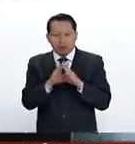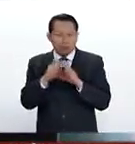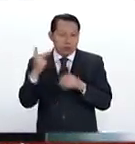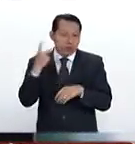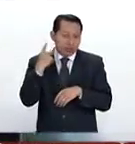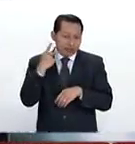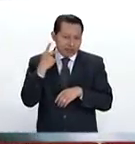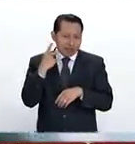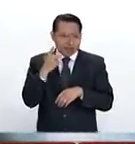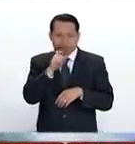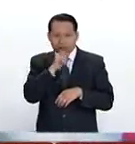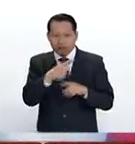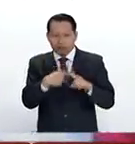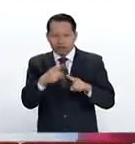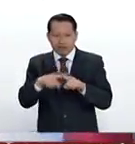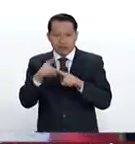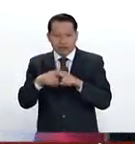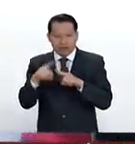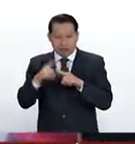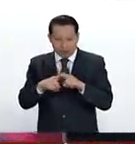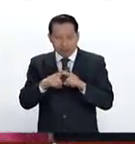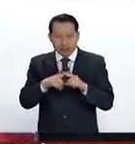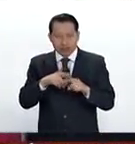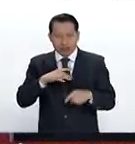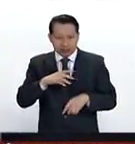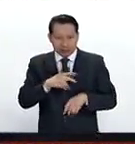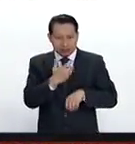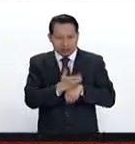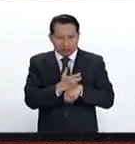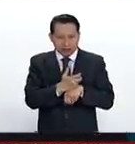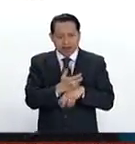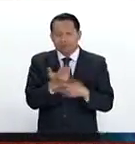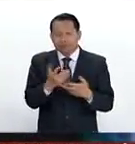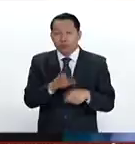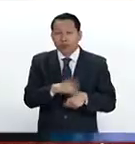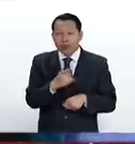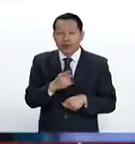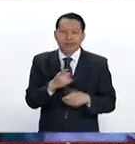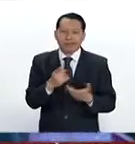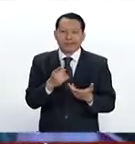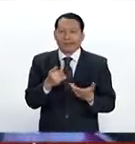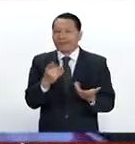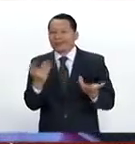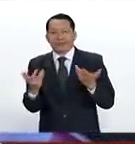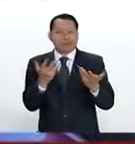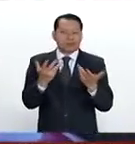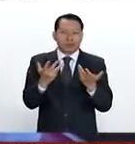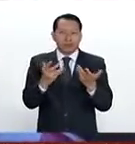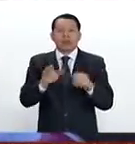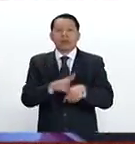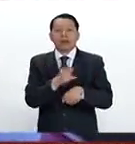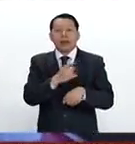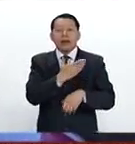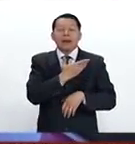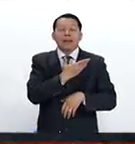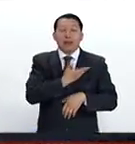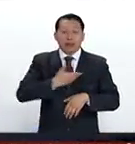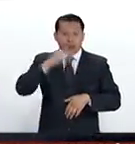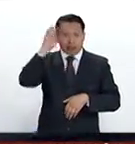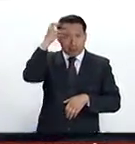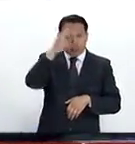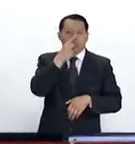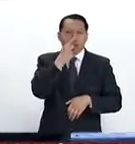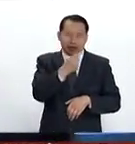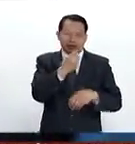de Estados Unidos, que dicen, bueno, ¿con quién nos vamos? El presidente dice una cosa, vienen los secretarios, el vicepresidente,